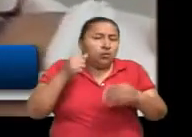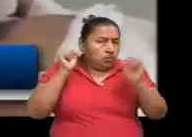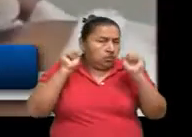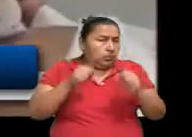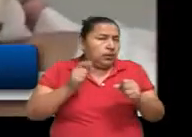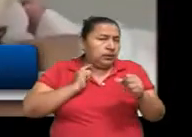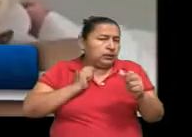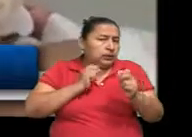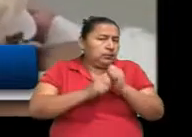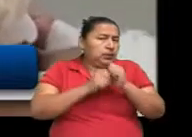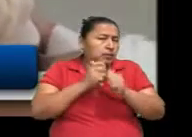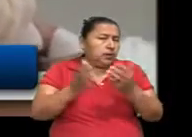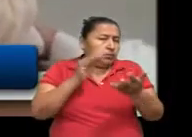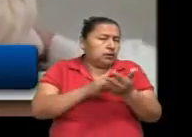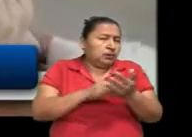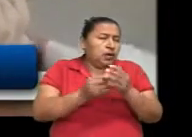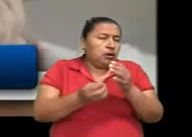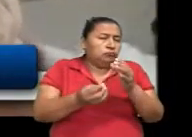la criptorquidia.